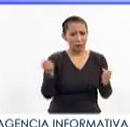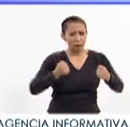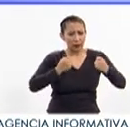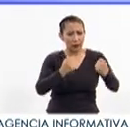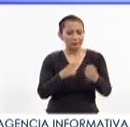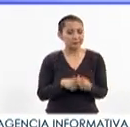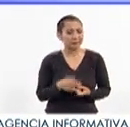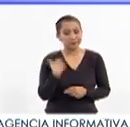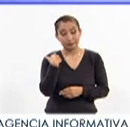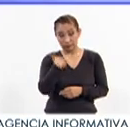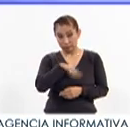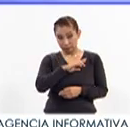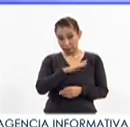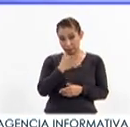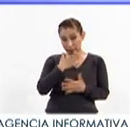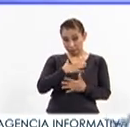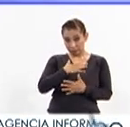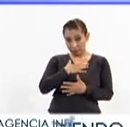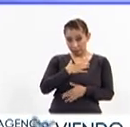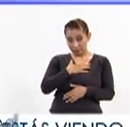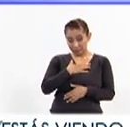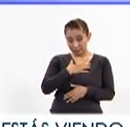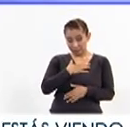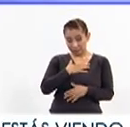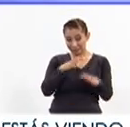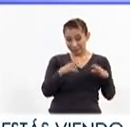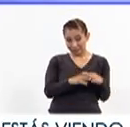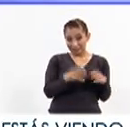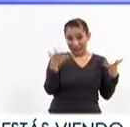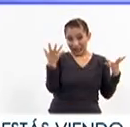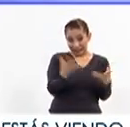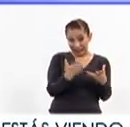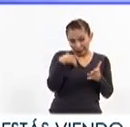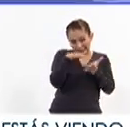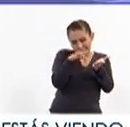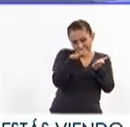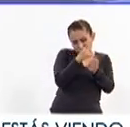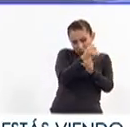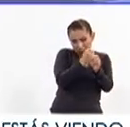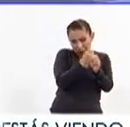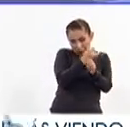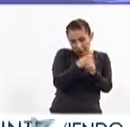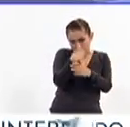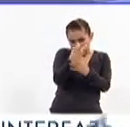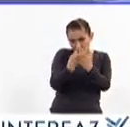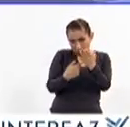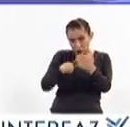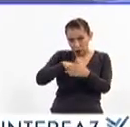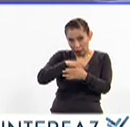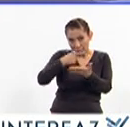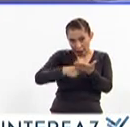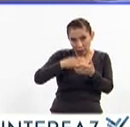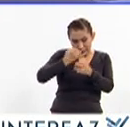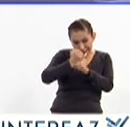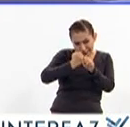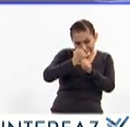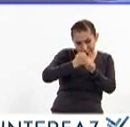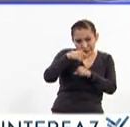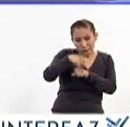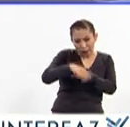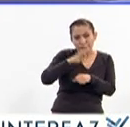Yo creo que desde nuestra trinchera, en la parte de generación de conocimiento, en los programas que tenemos,